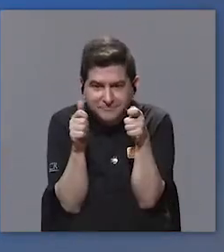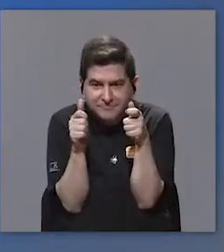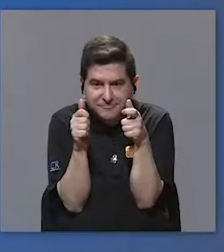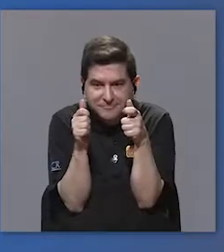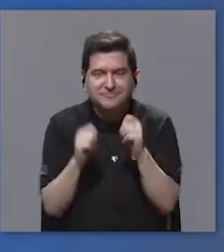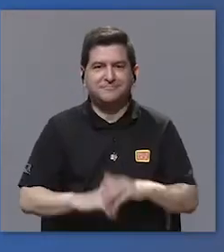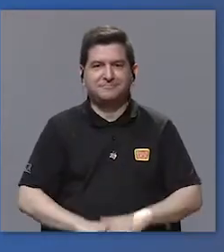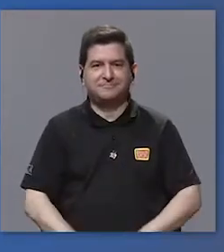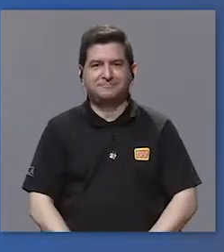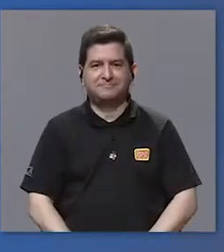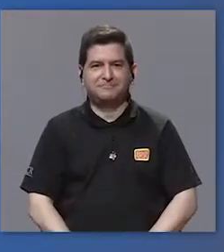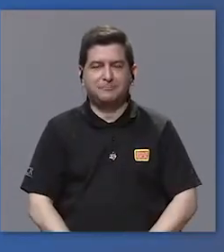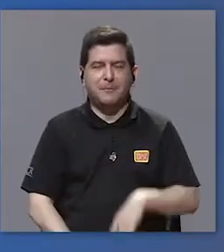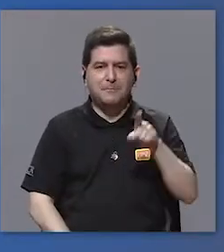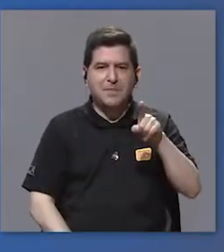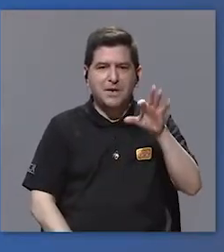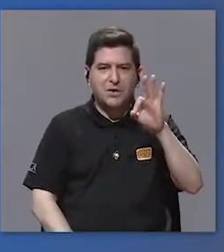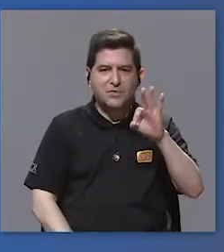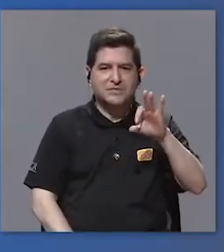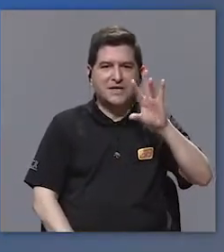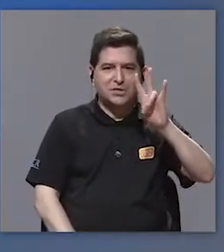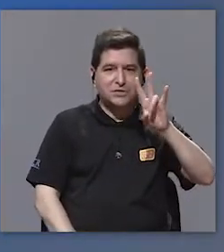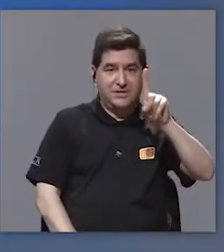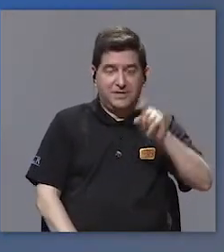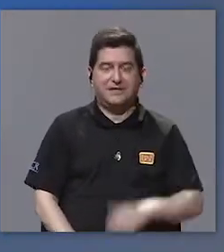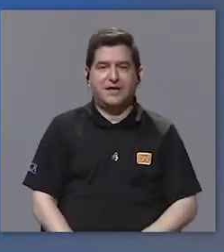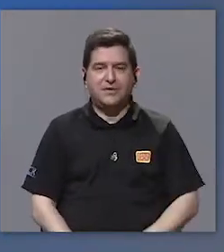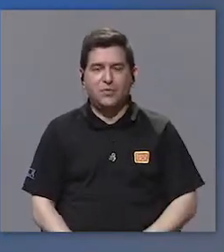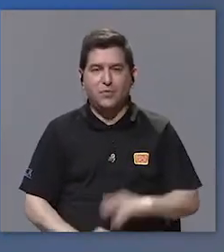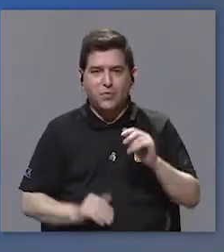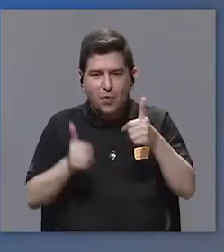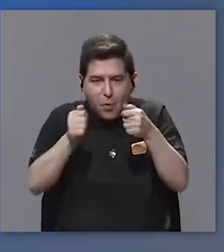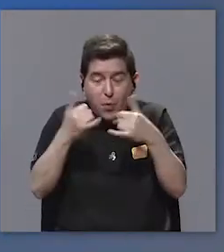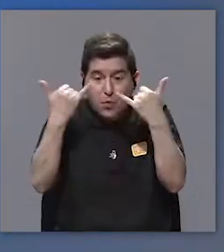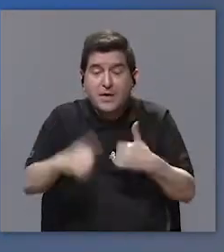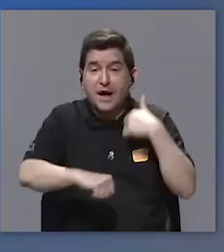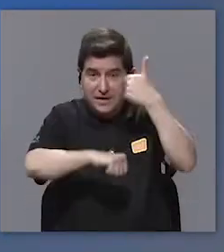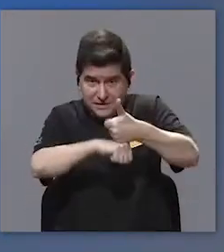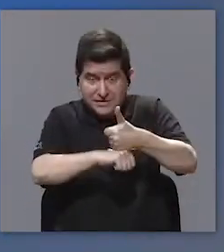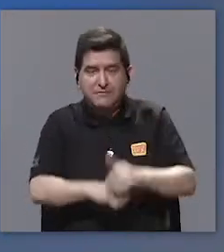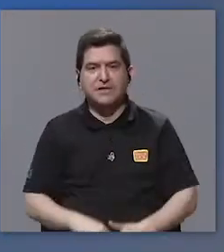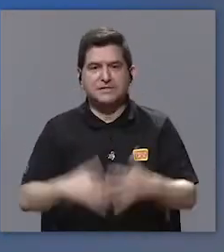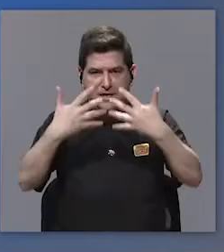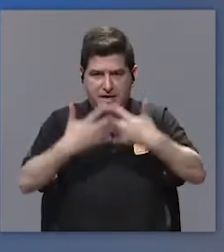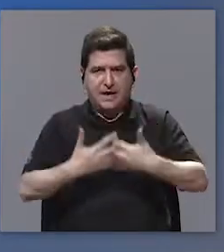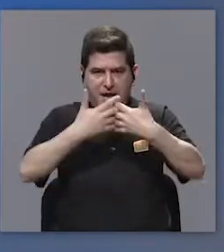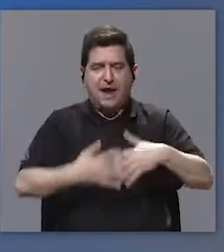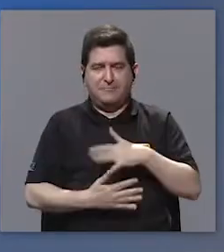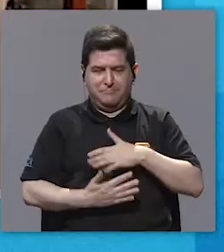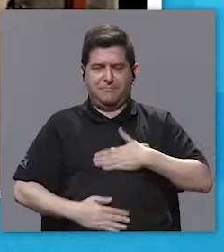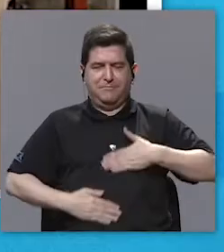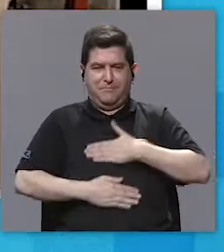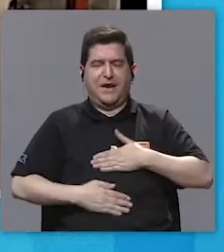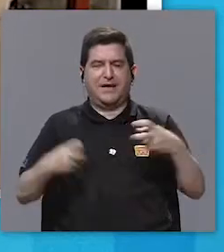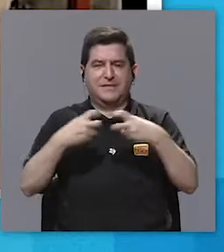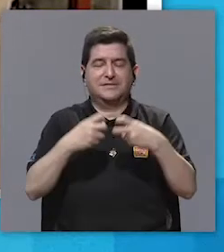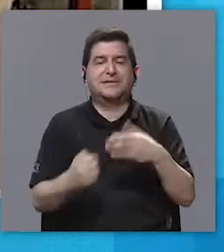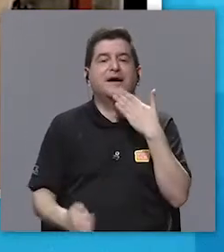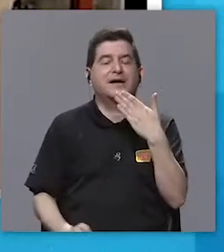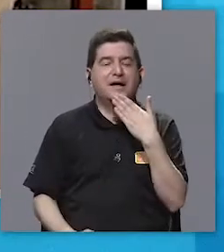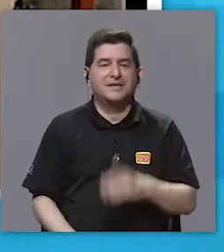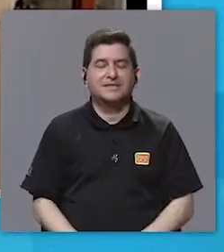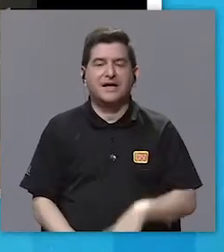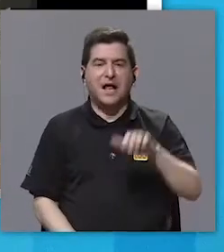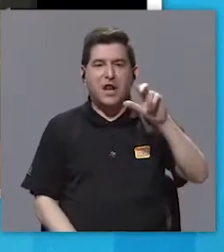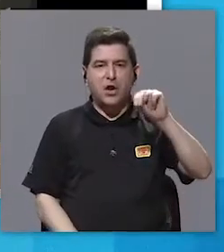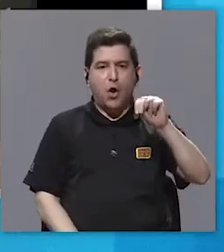videojuegos para 1971 los videojuegos ya se habían establecido como una industria del entretenimiento electrónico gracias a nolan bushnell